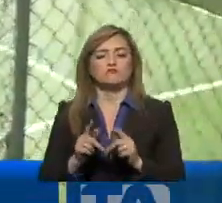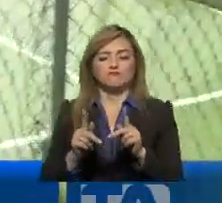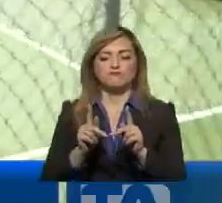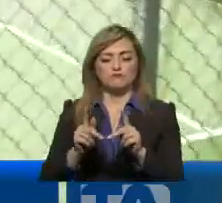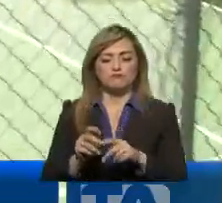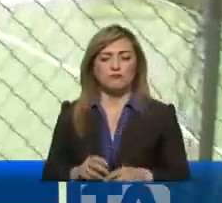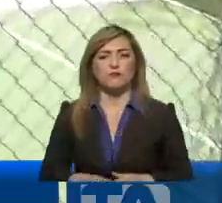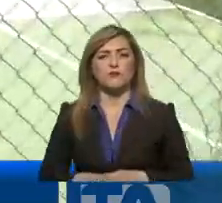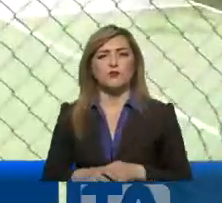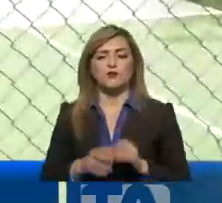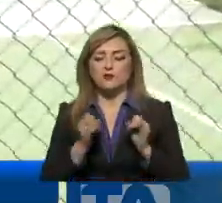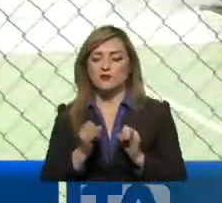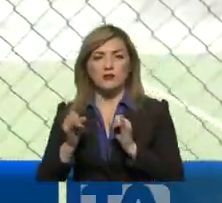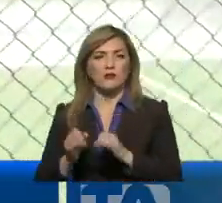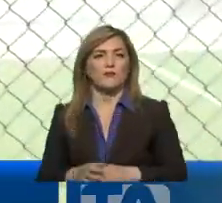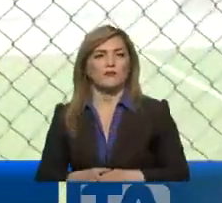sanitaria.